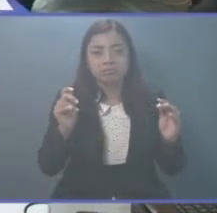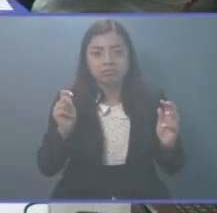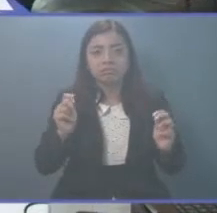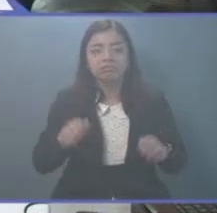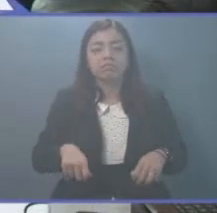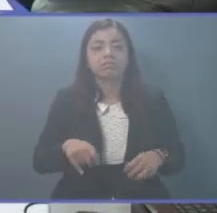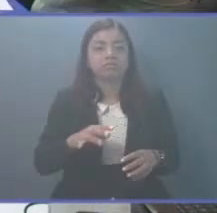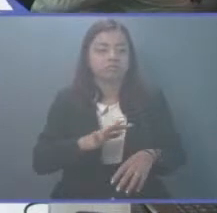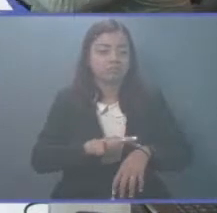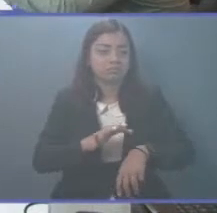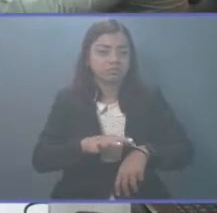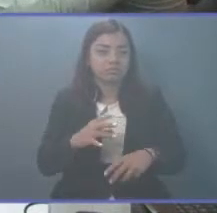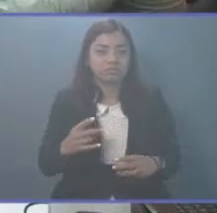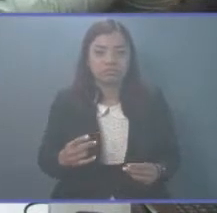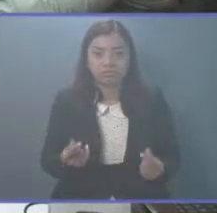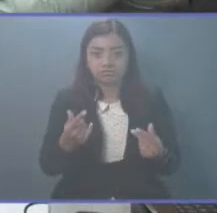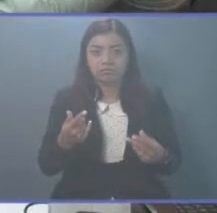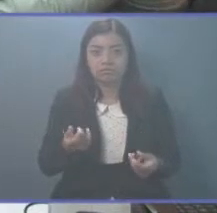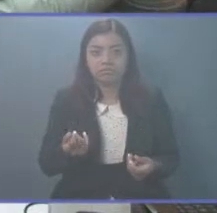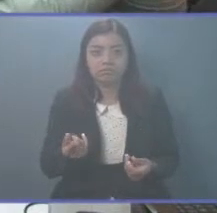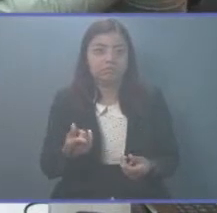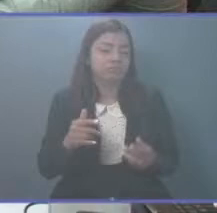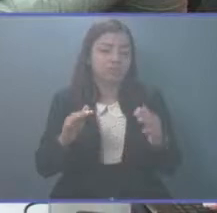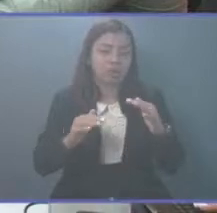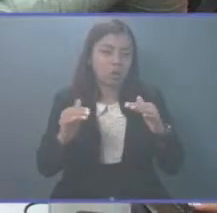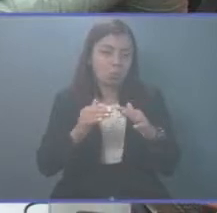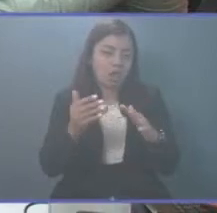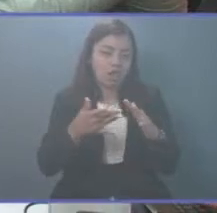diligenciadas a la brevedad posible, y el resto igual.